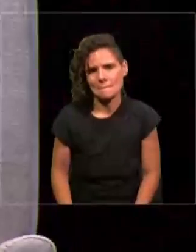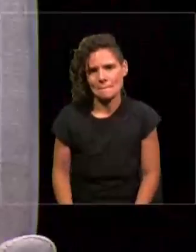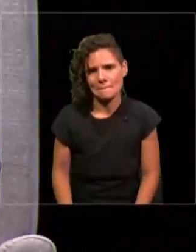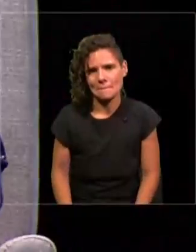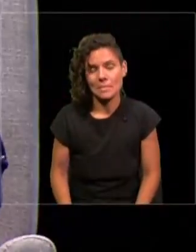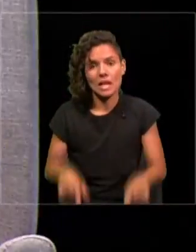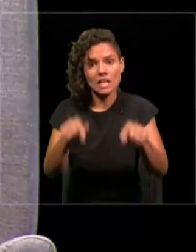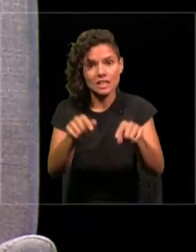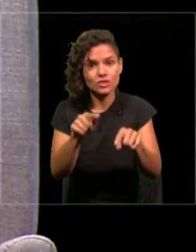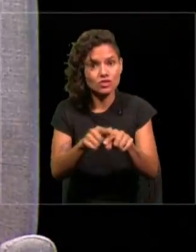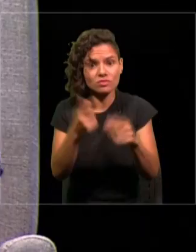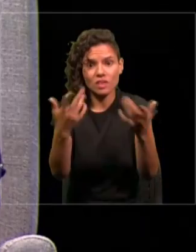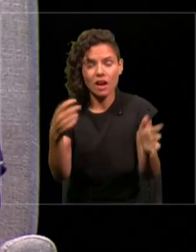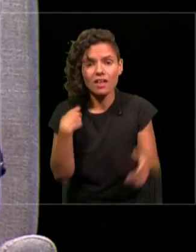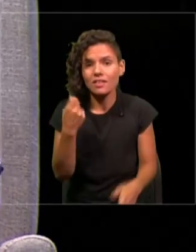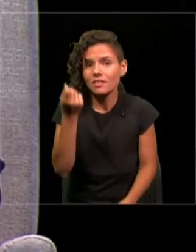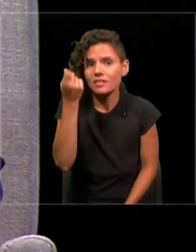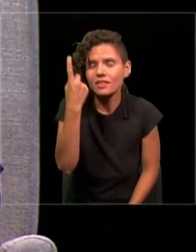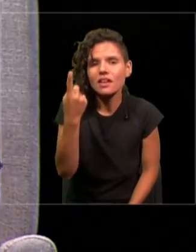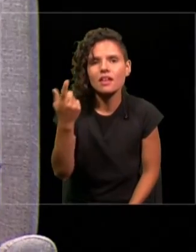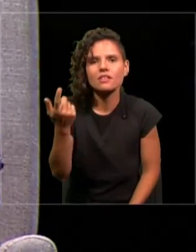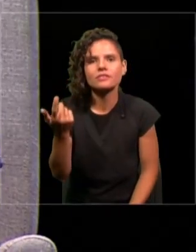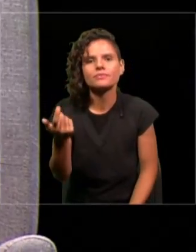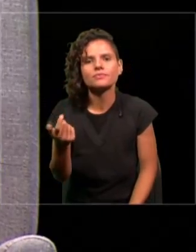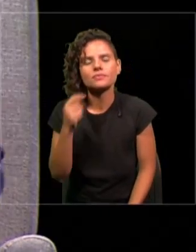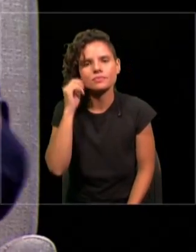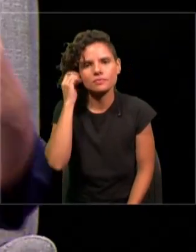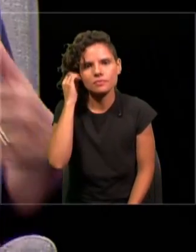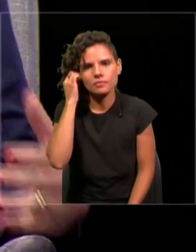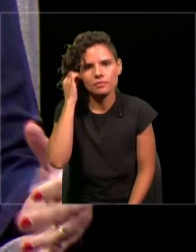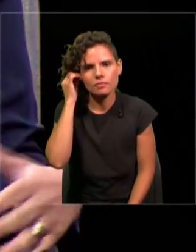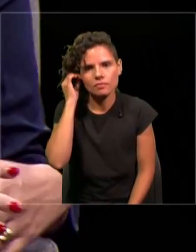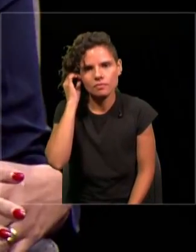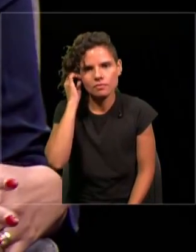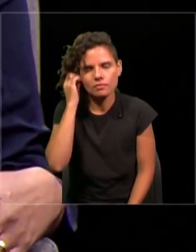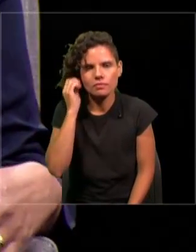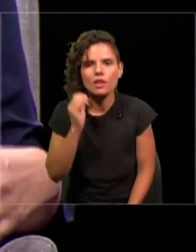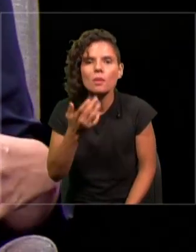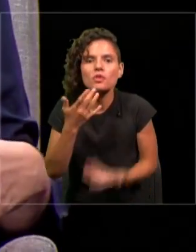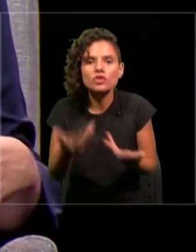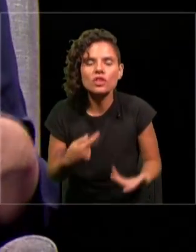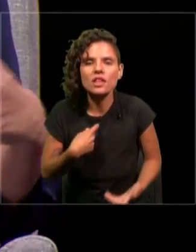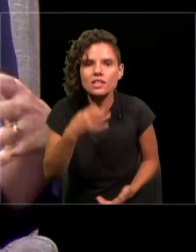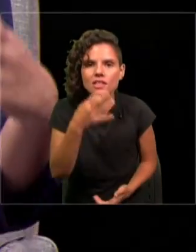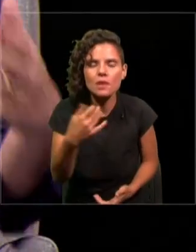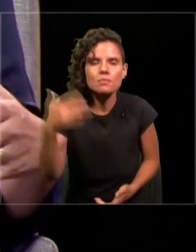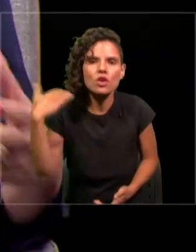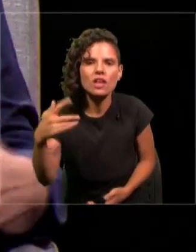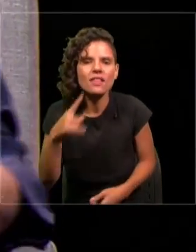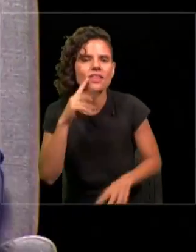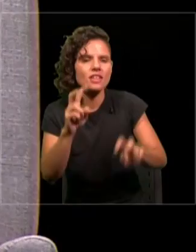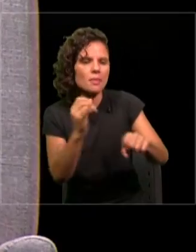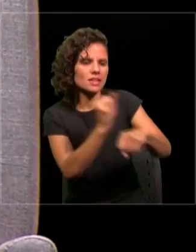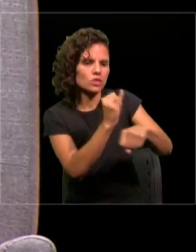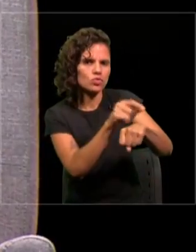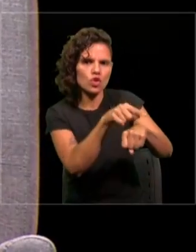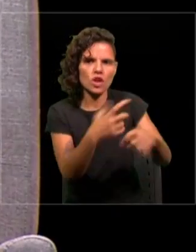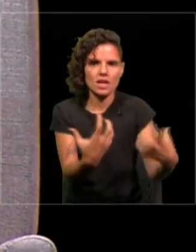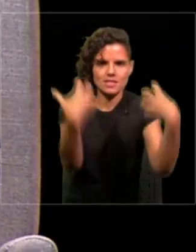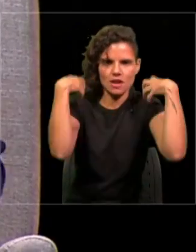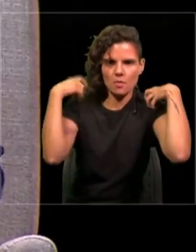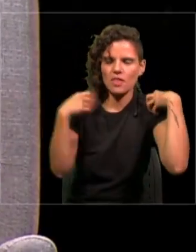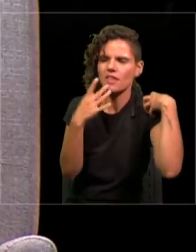en ese marco, también llamar, y por eso yo ponía tanto énfasis, digamos, en las instituciones encargadas del